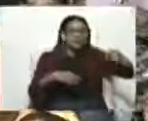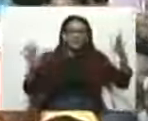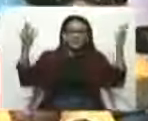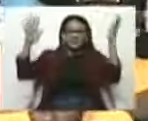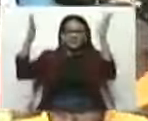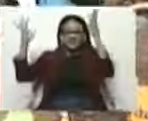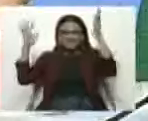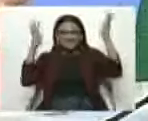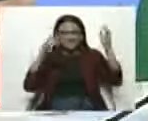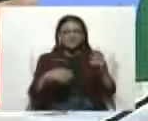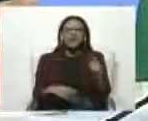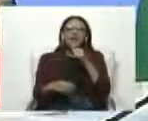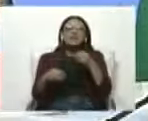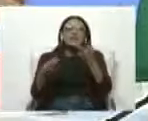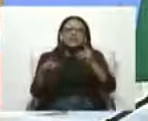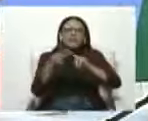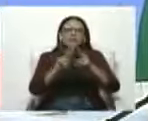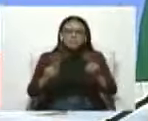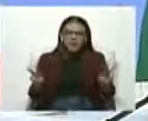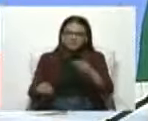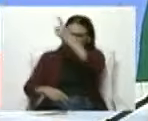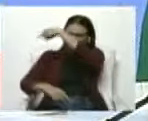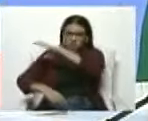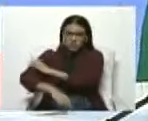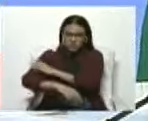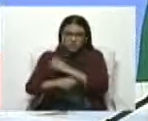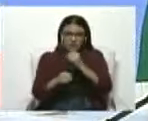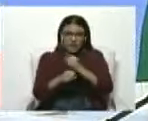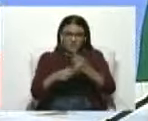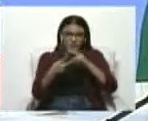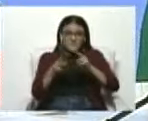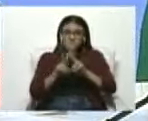la oposición? Si no se ponen de acuerdo entre ellos.